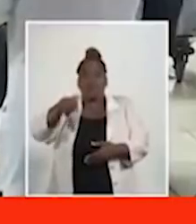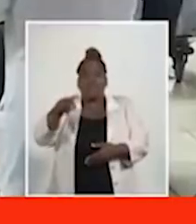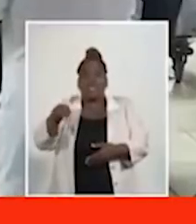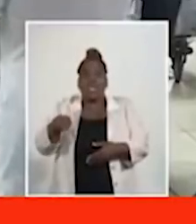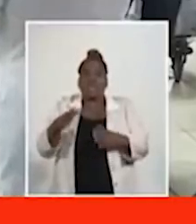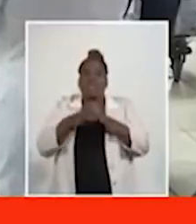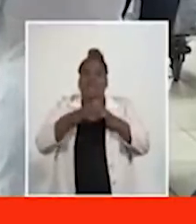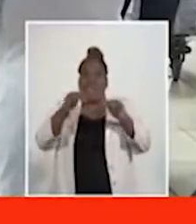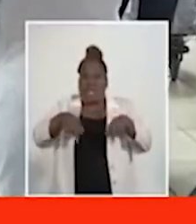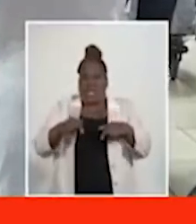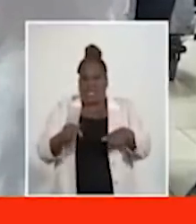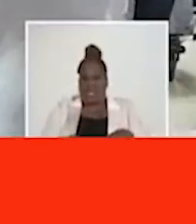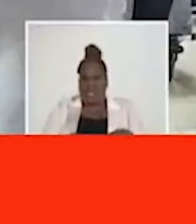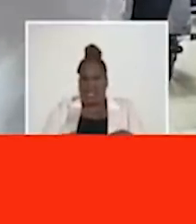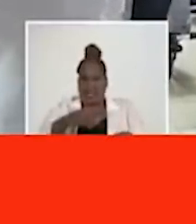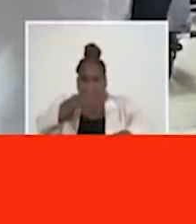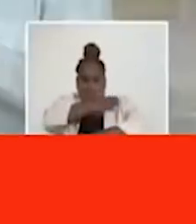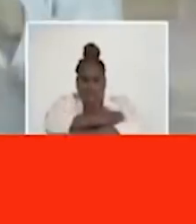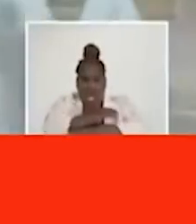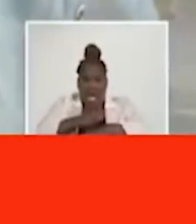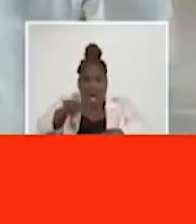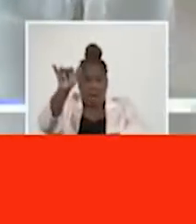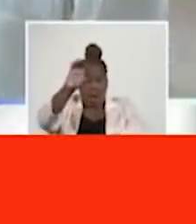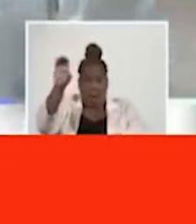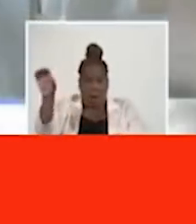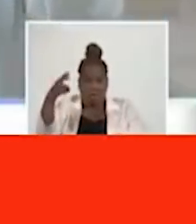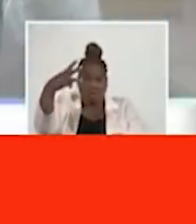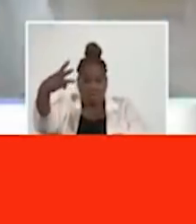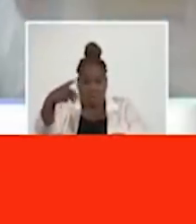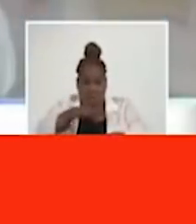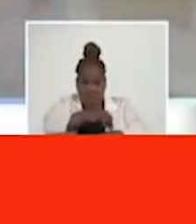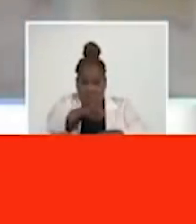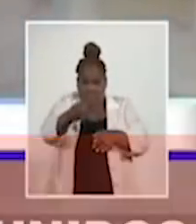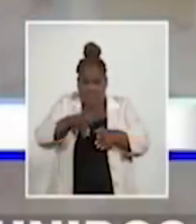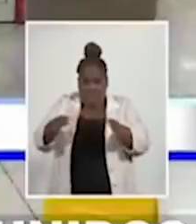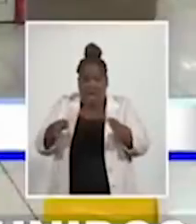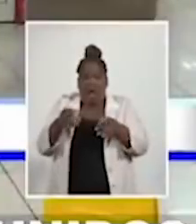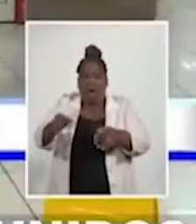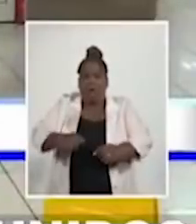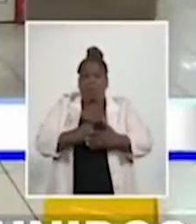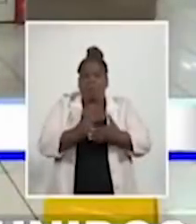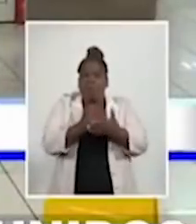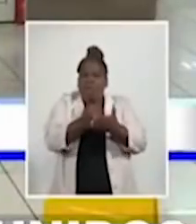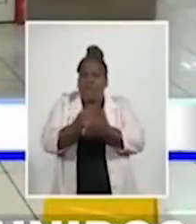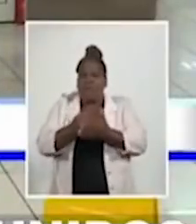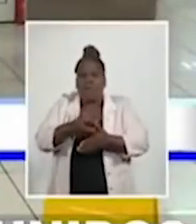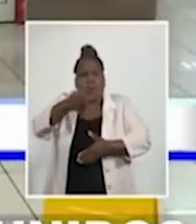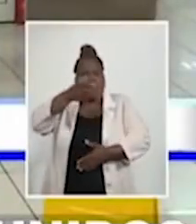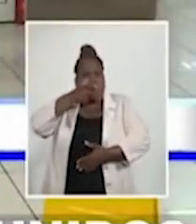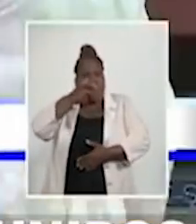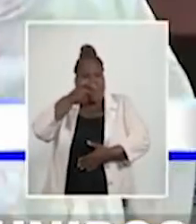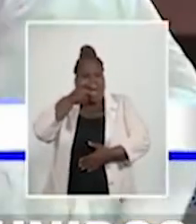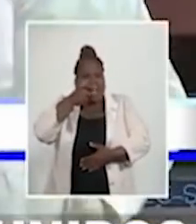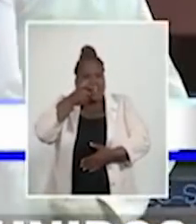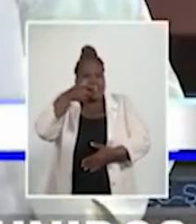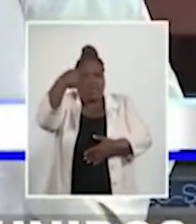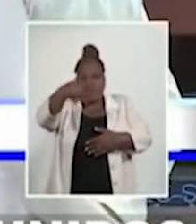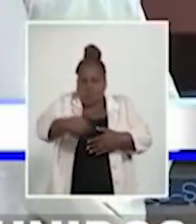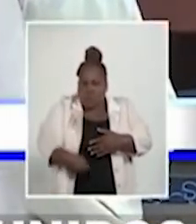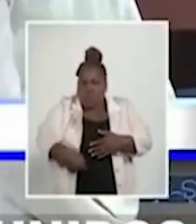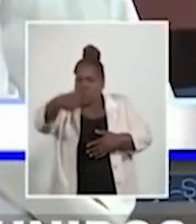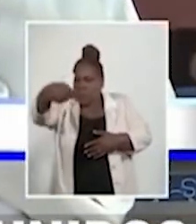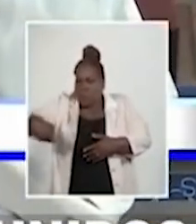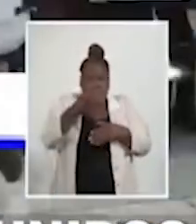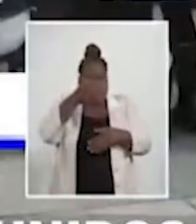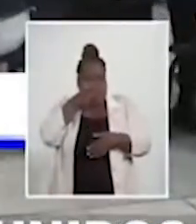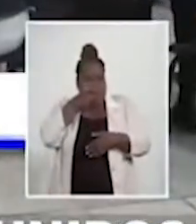dije que aumentan los vuelos desde Estados Unidos a Cuba en el mes de marzo con